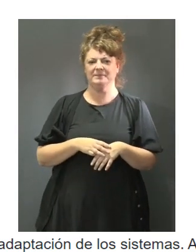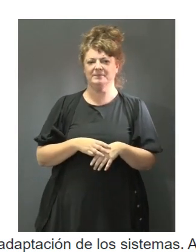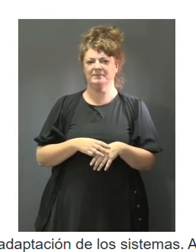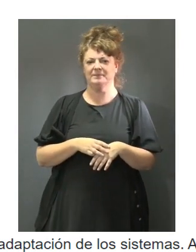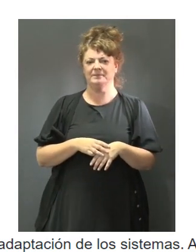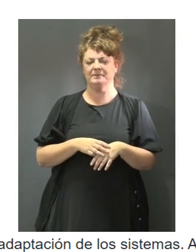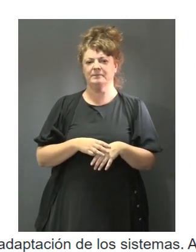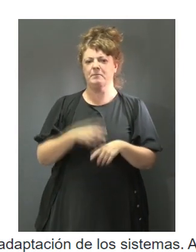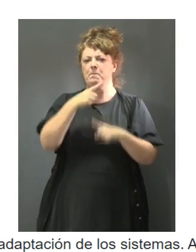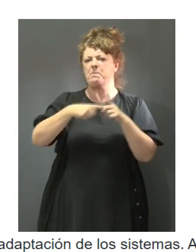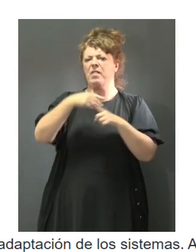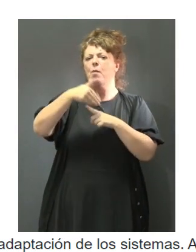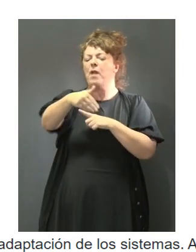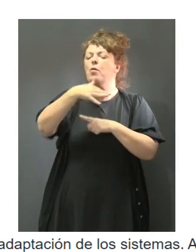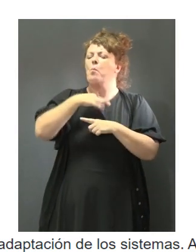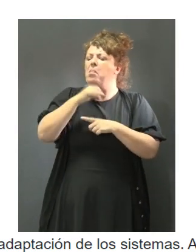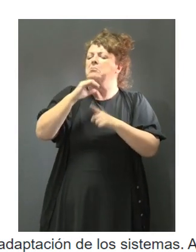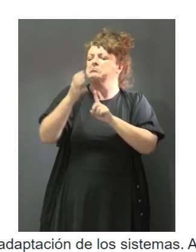medio plazo.